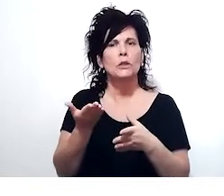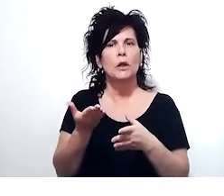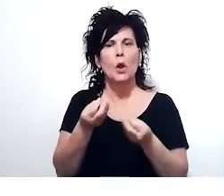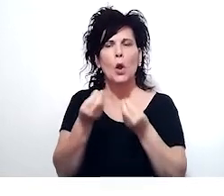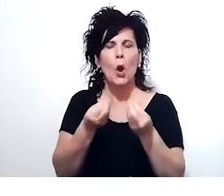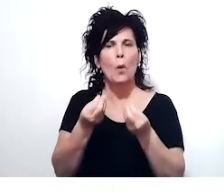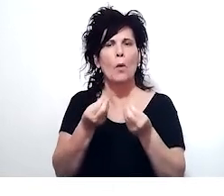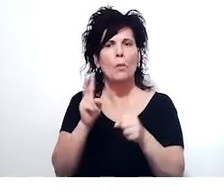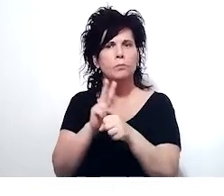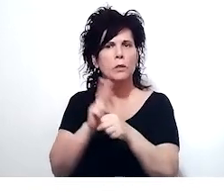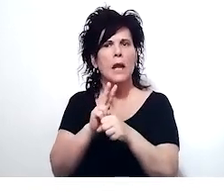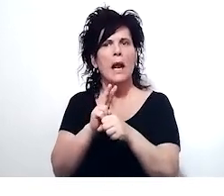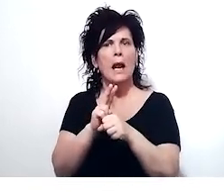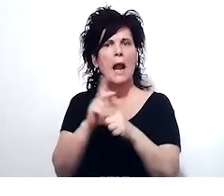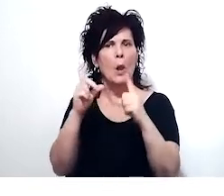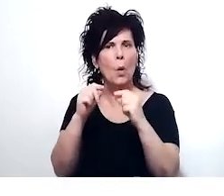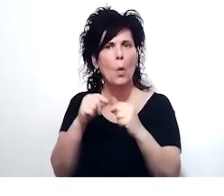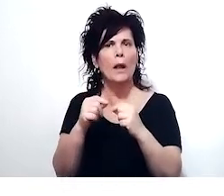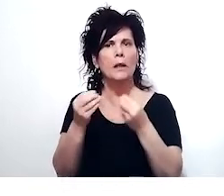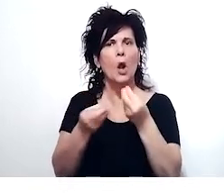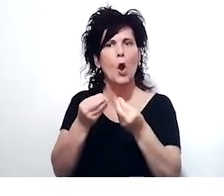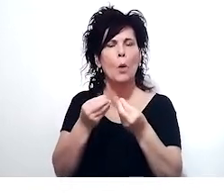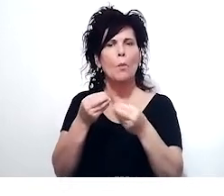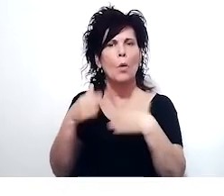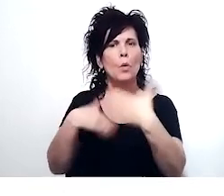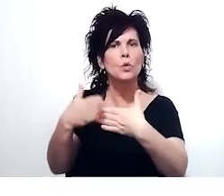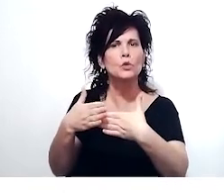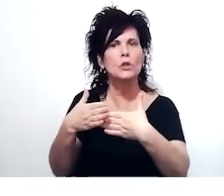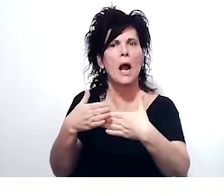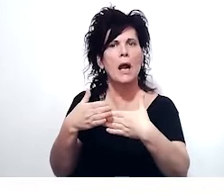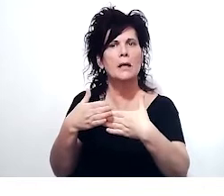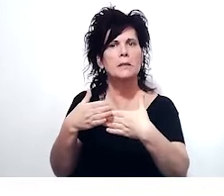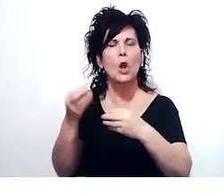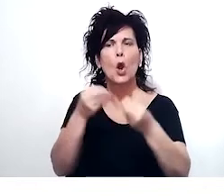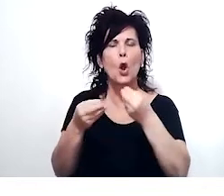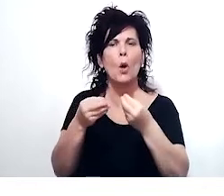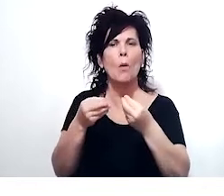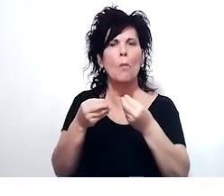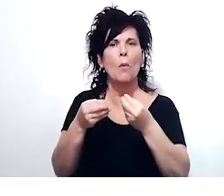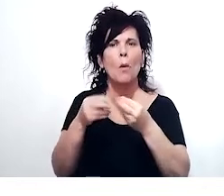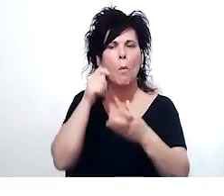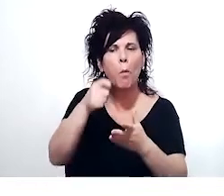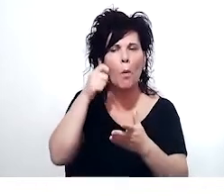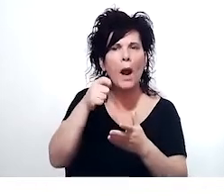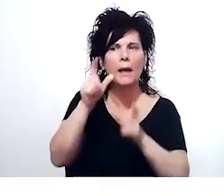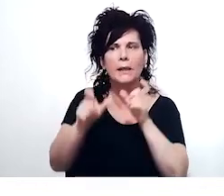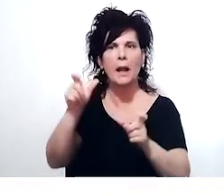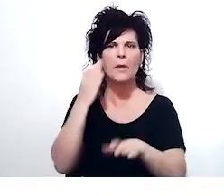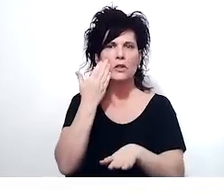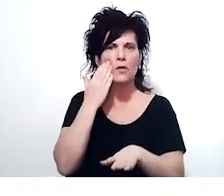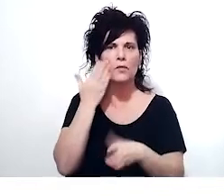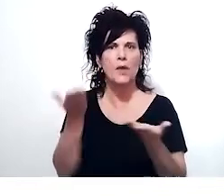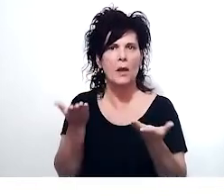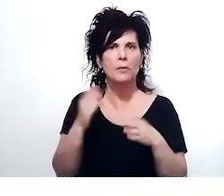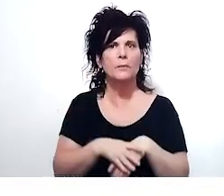que compartes? ¿Cómo proteger tu cuenta? ¿Cómo pueden usarse, cómo pueden buscarte las personas en Facebook? Tu configuración